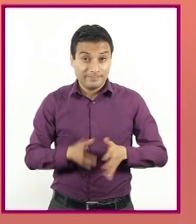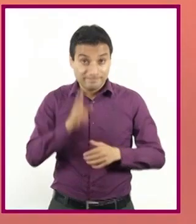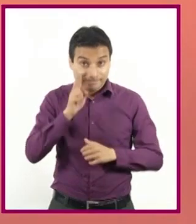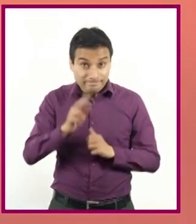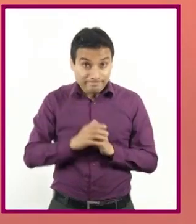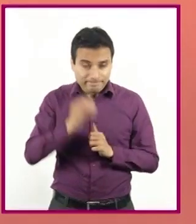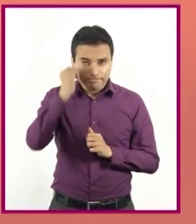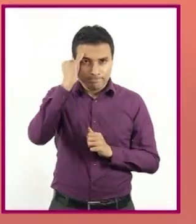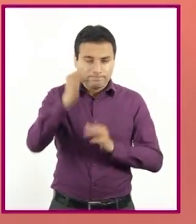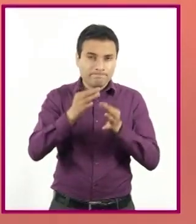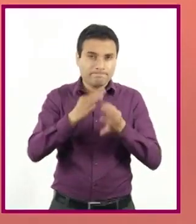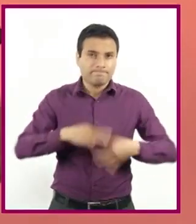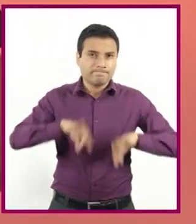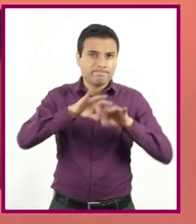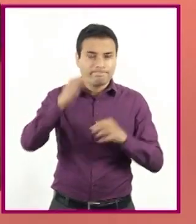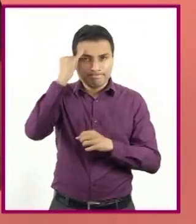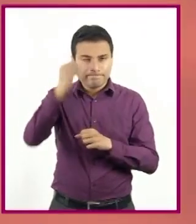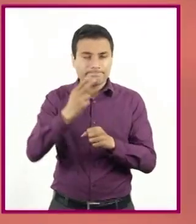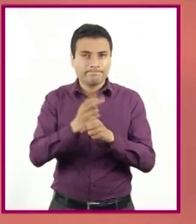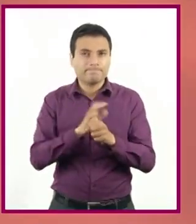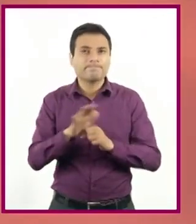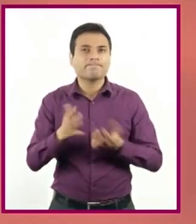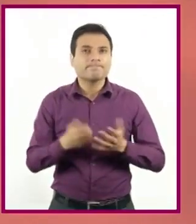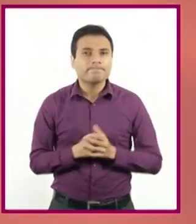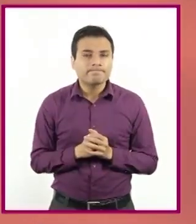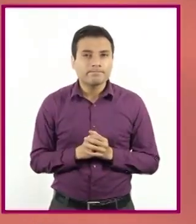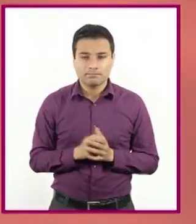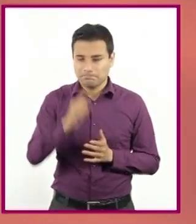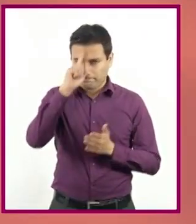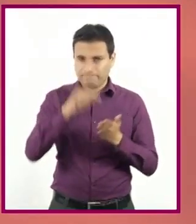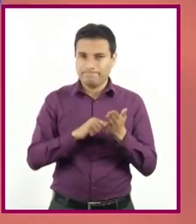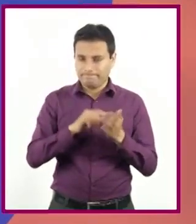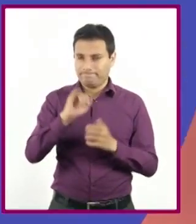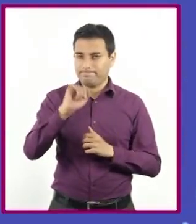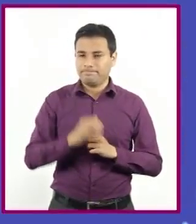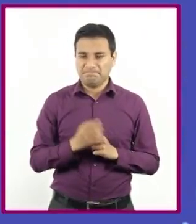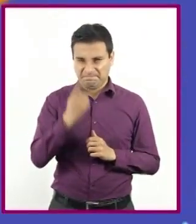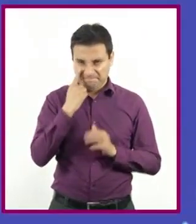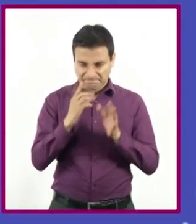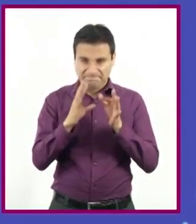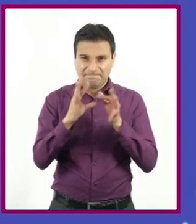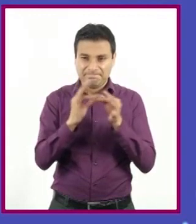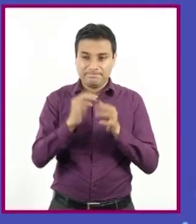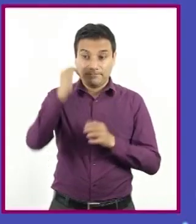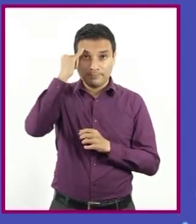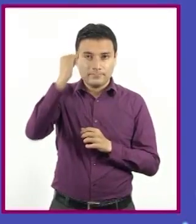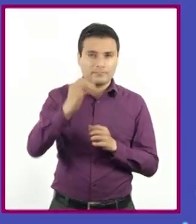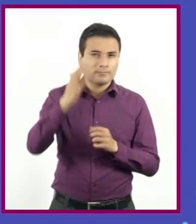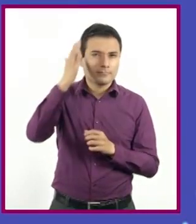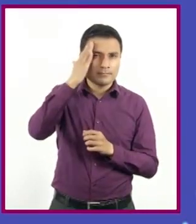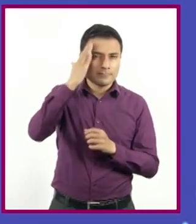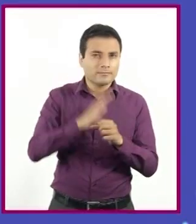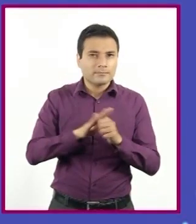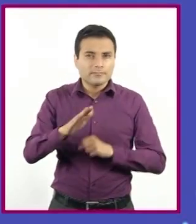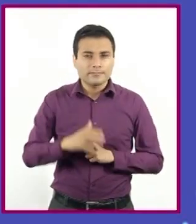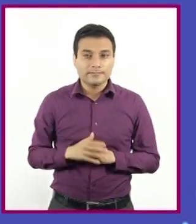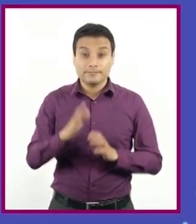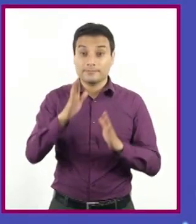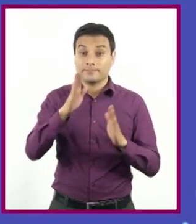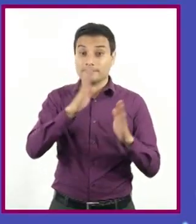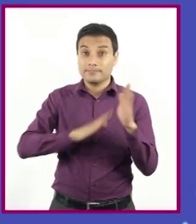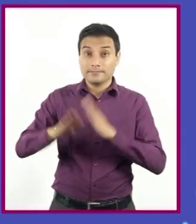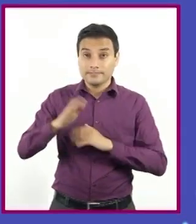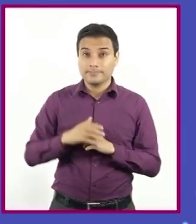ideas principales y las secundarias? Creo que sí, profesor. Puedo decir que la idea principal es: las artes